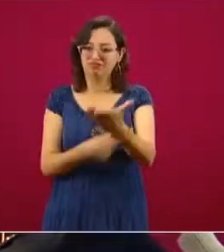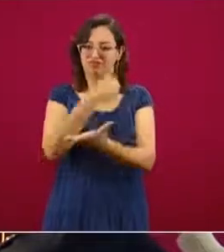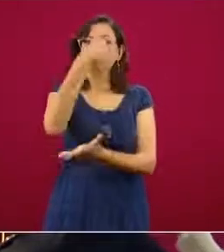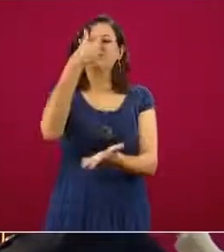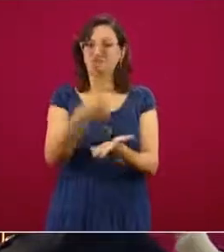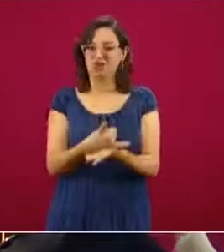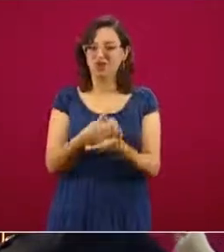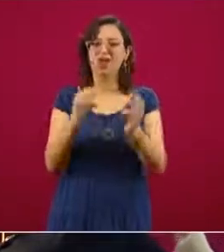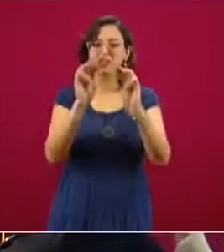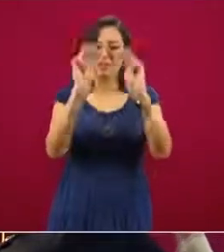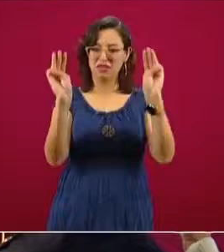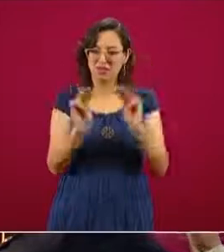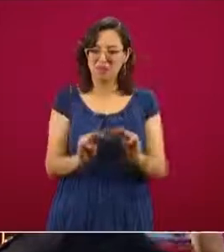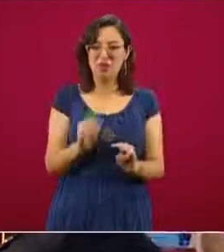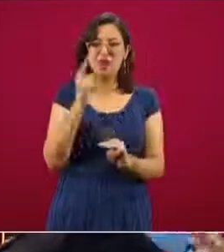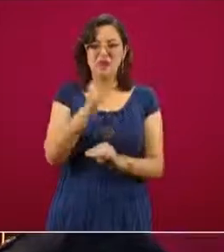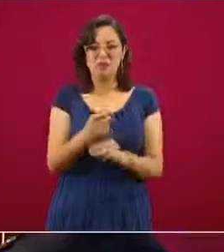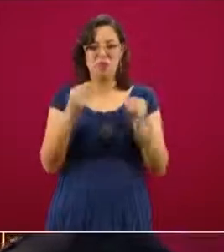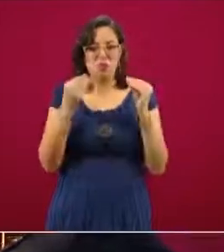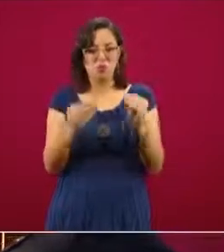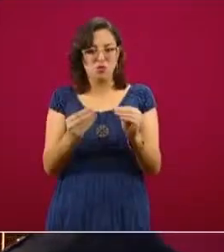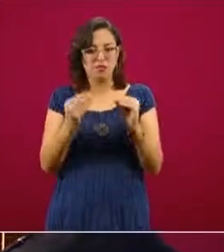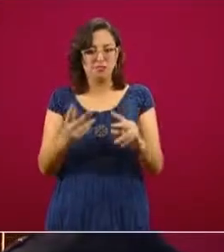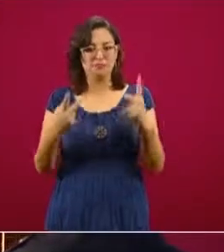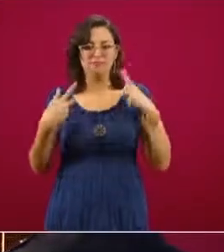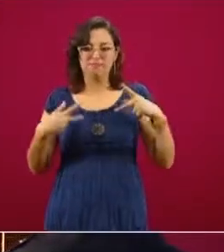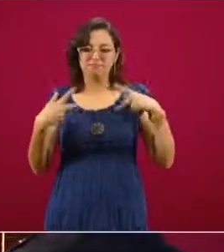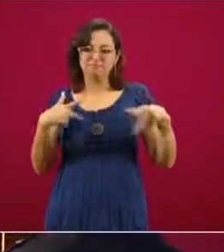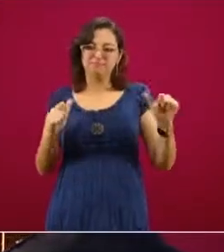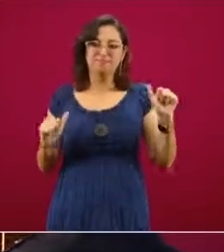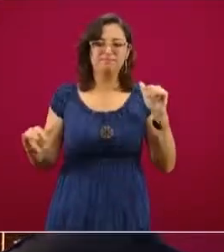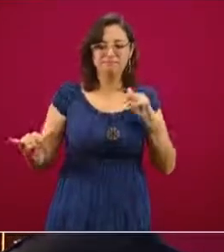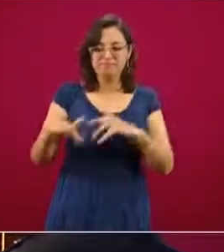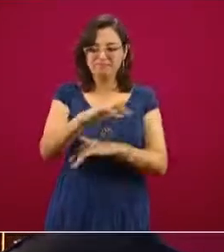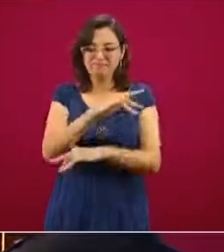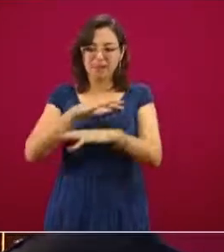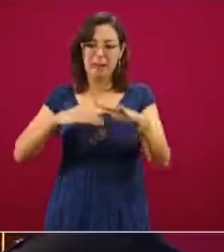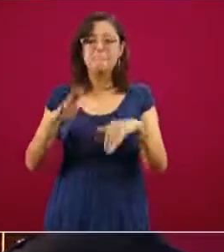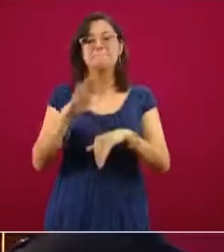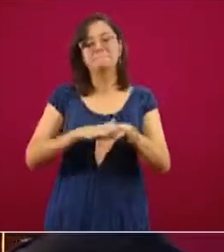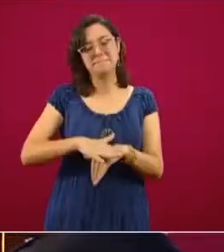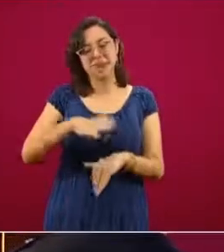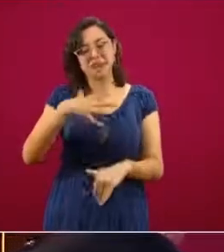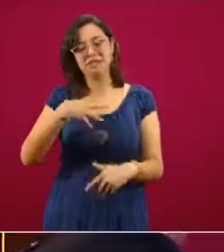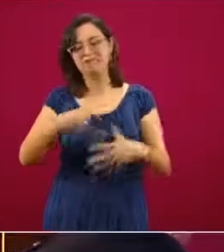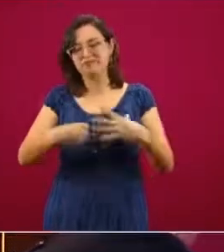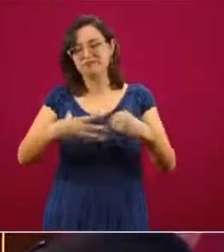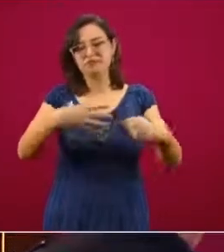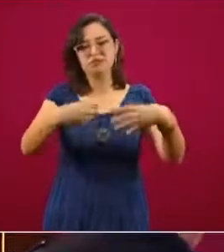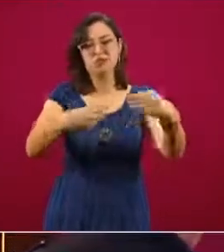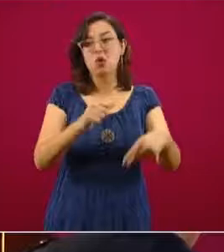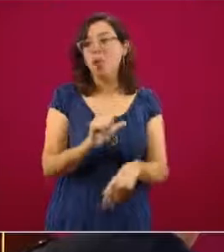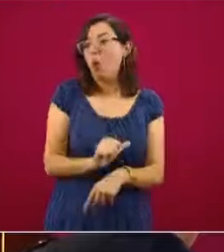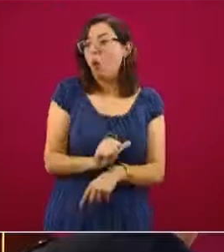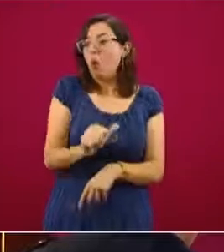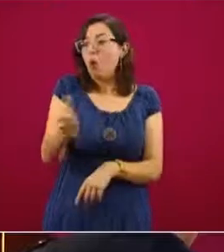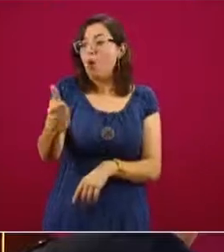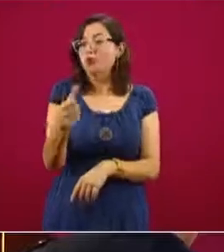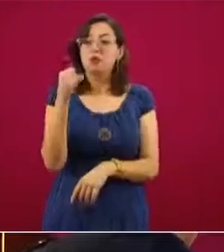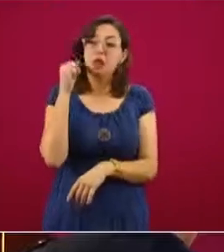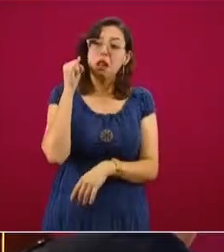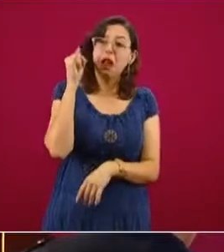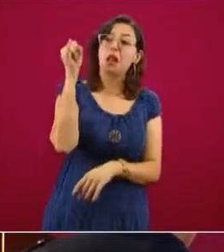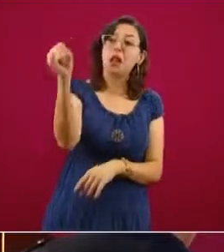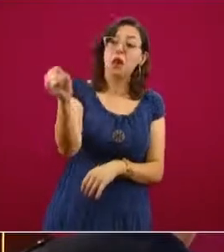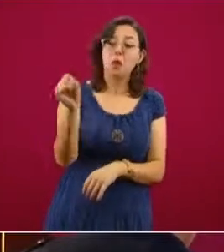las metrópolis, donde existe mayor intensidad de transmisión, y zonas menos pobladas